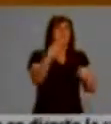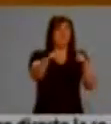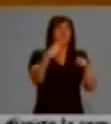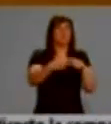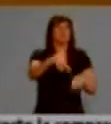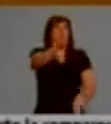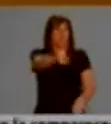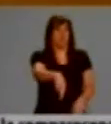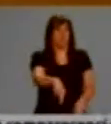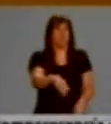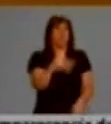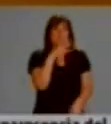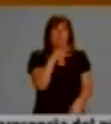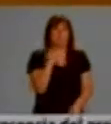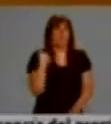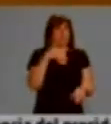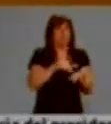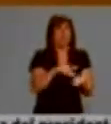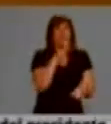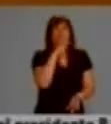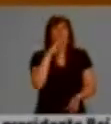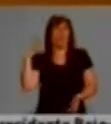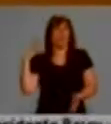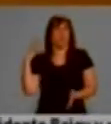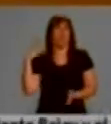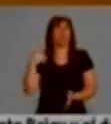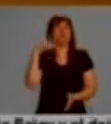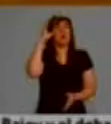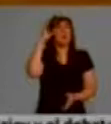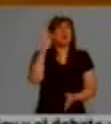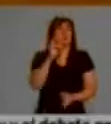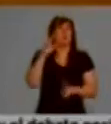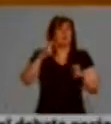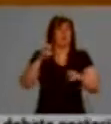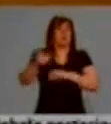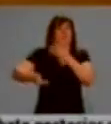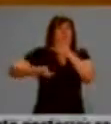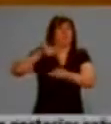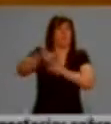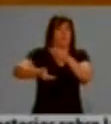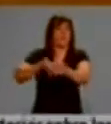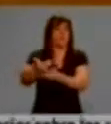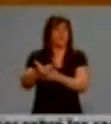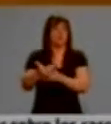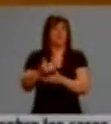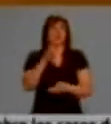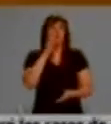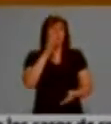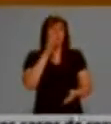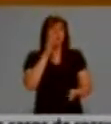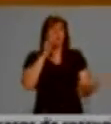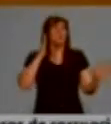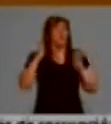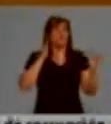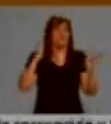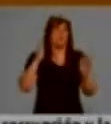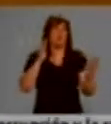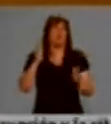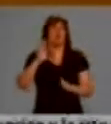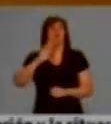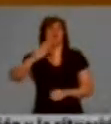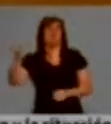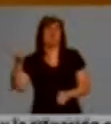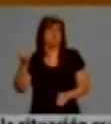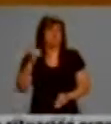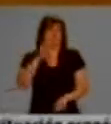Hace 4 años que oigo hablar de este proceso. No hemos pasado aún de la fase de instrucción y no sé lo